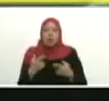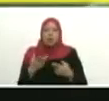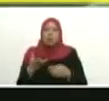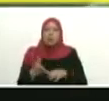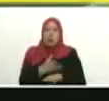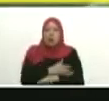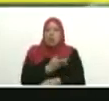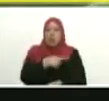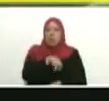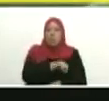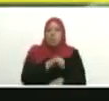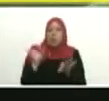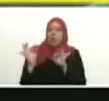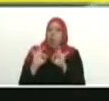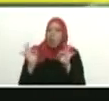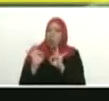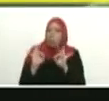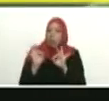era en español solamente.